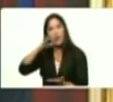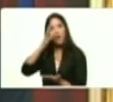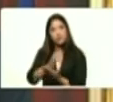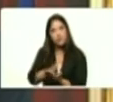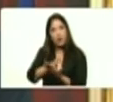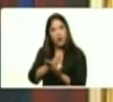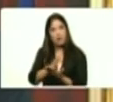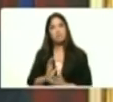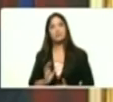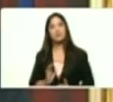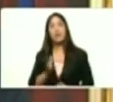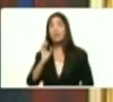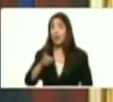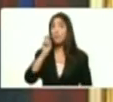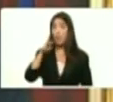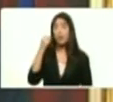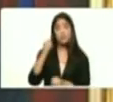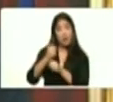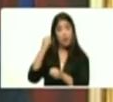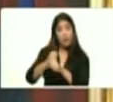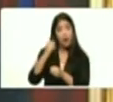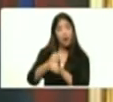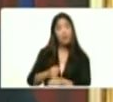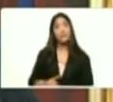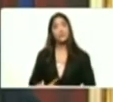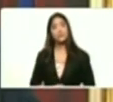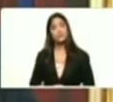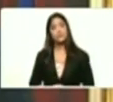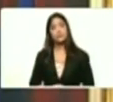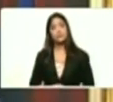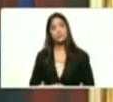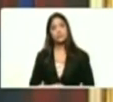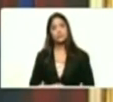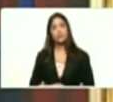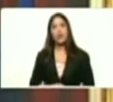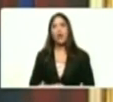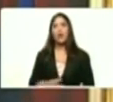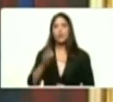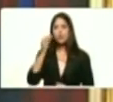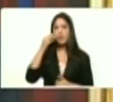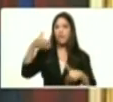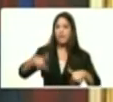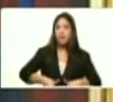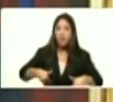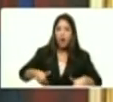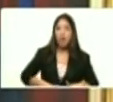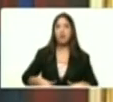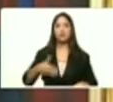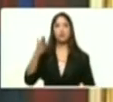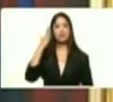que ver esos trabajos, tienen un conocimiento, una cosa, un esfuerzo.